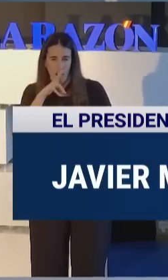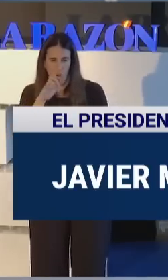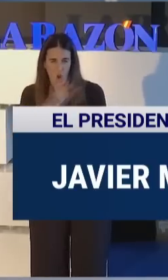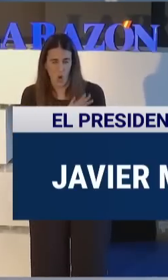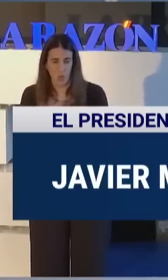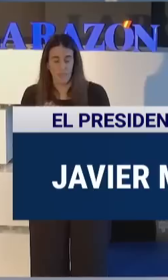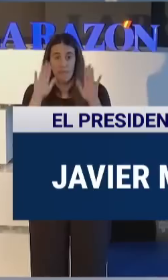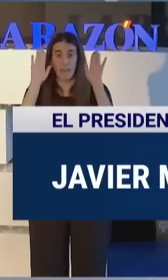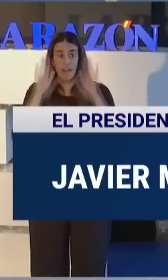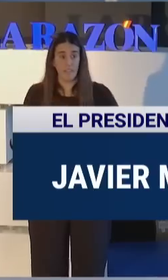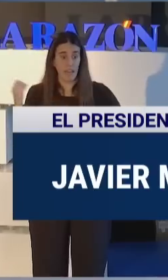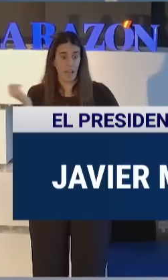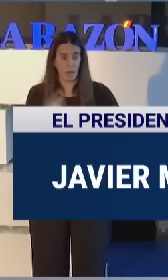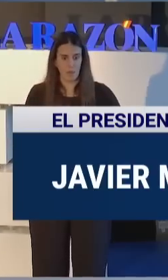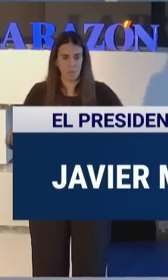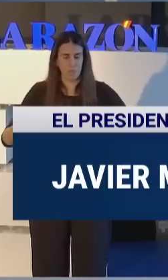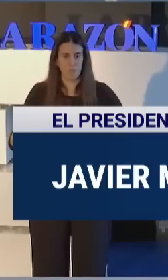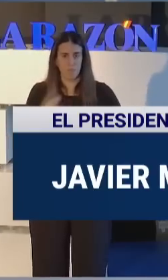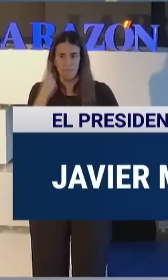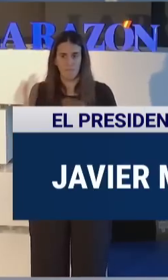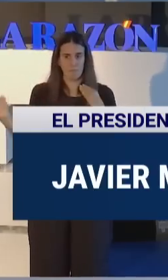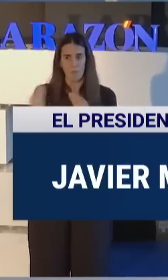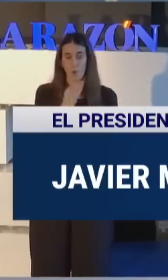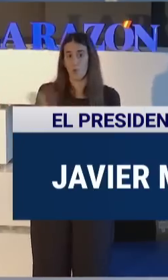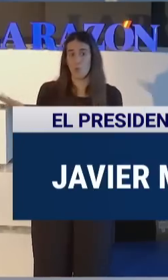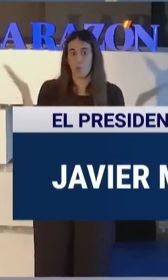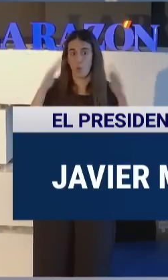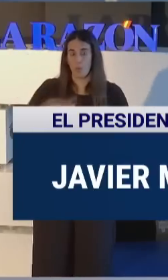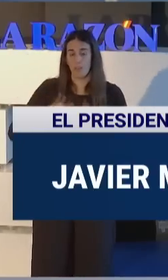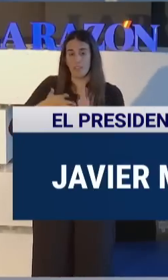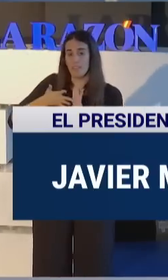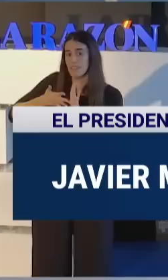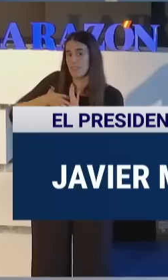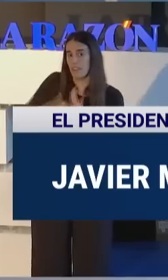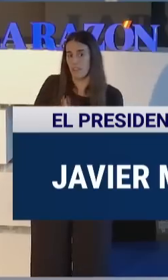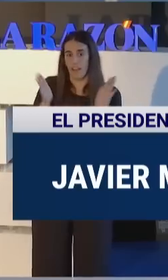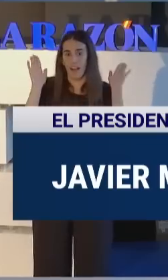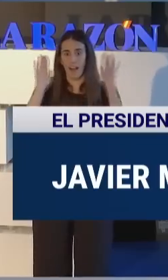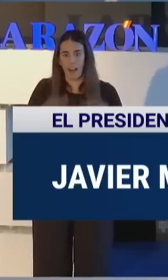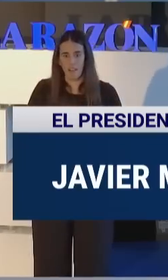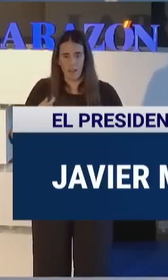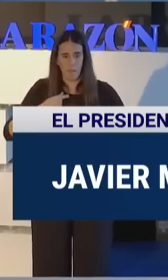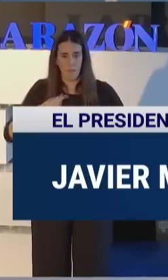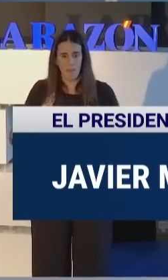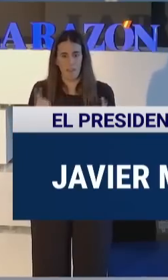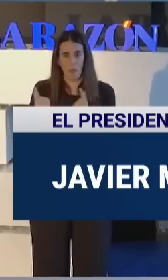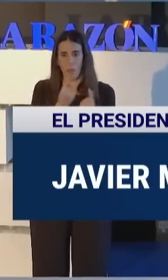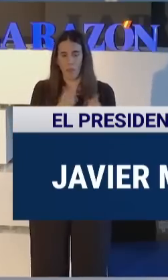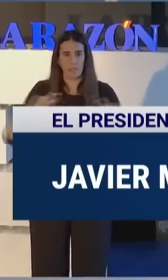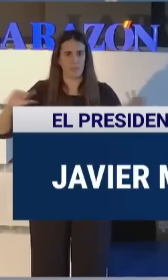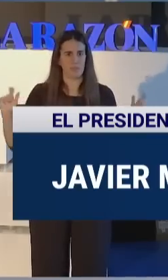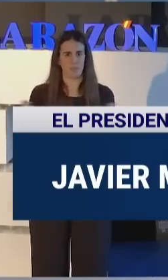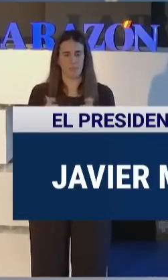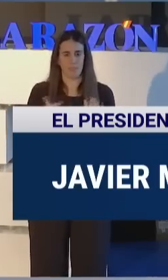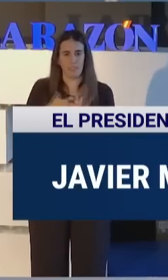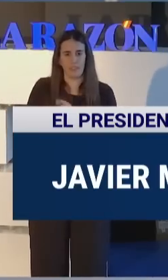obvio que ese aumento del ahorro no iba a tener contrapartida de inversión y, consecuentemente, eso generó un derrumbe en el mercado de bienes y es la recesión,